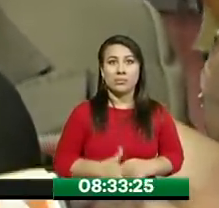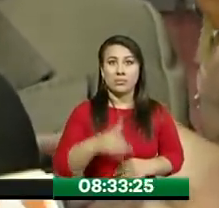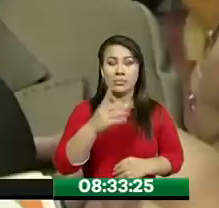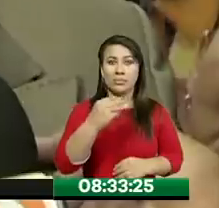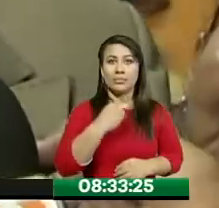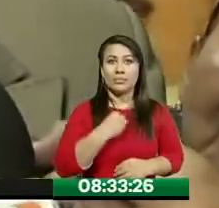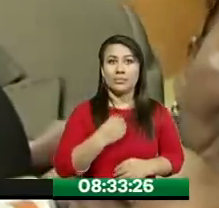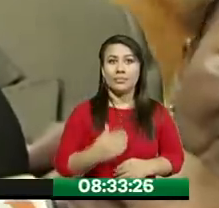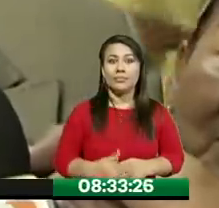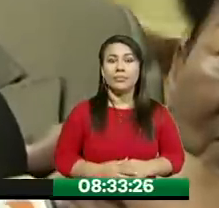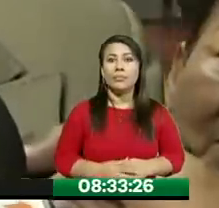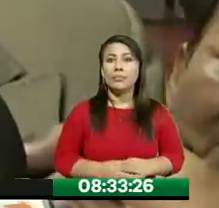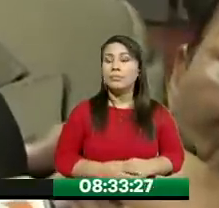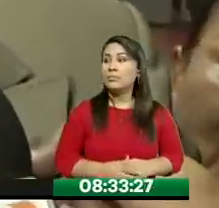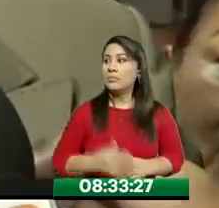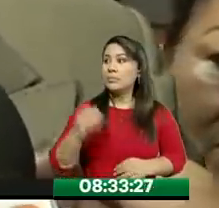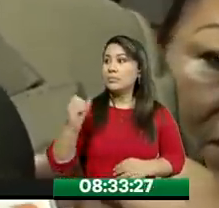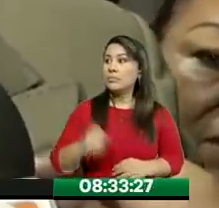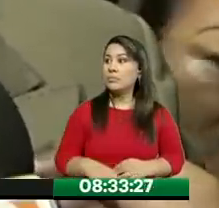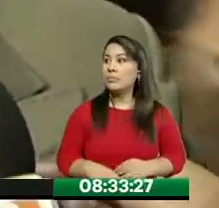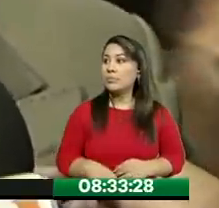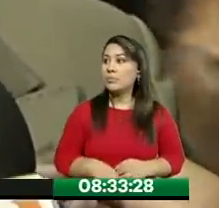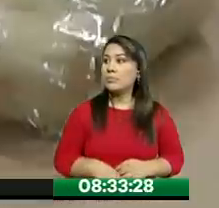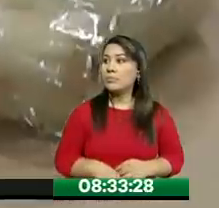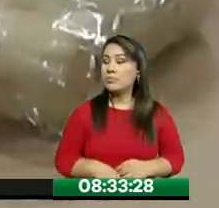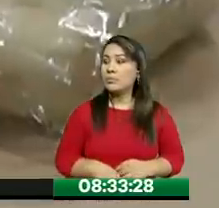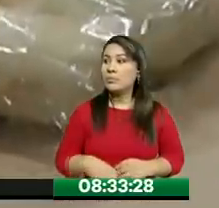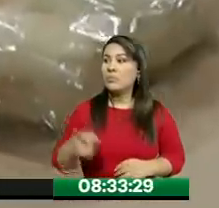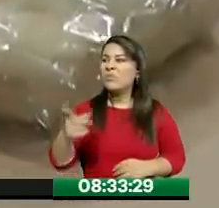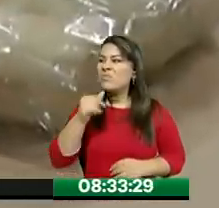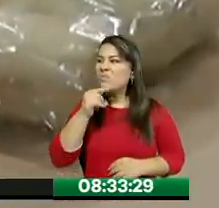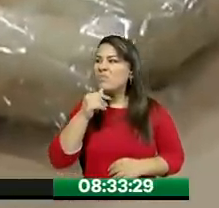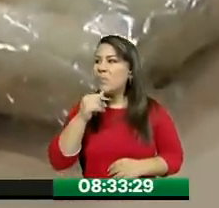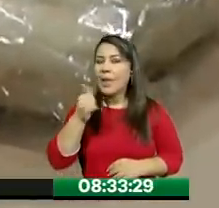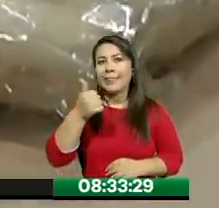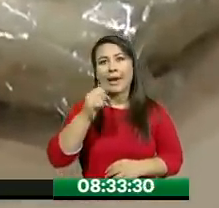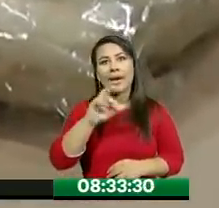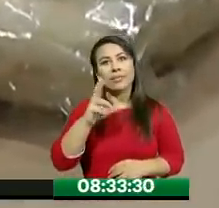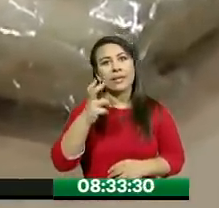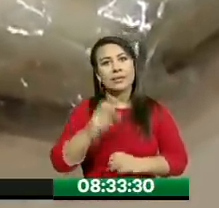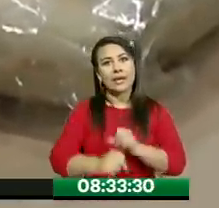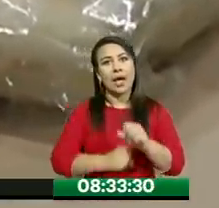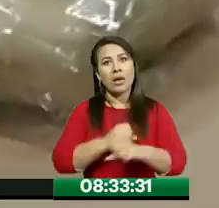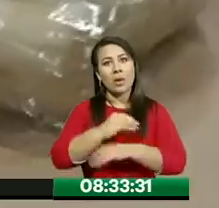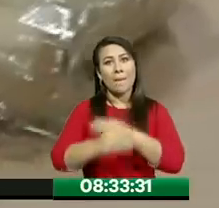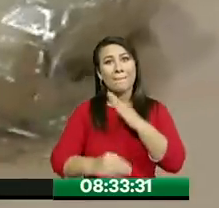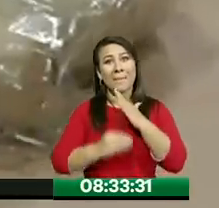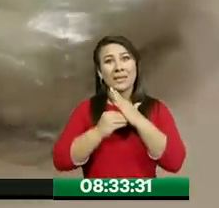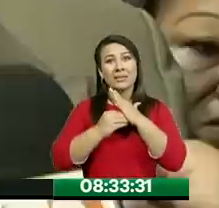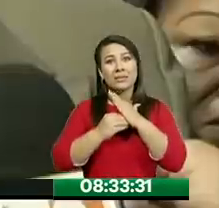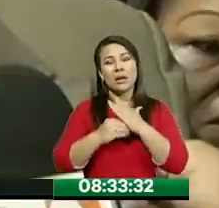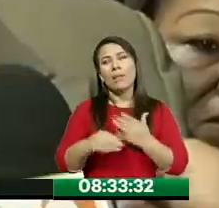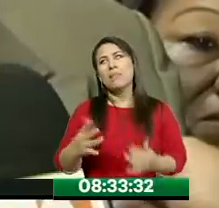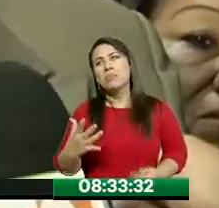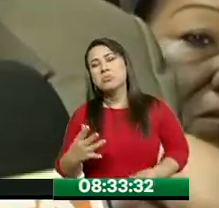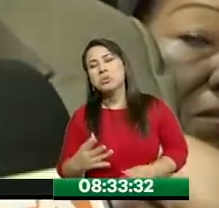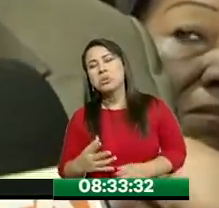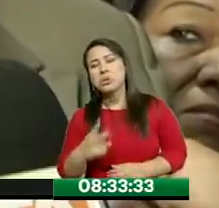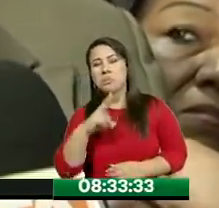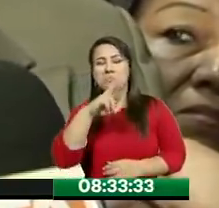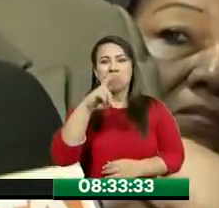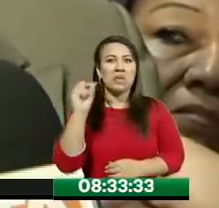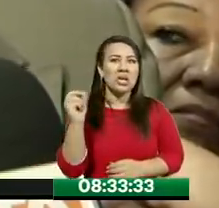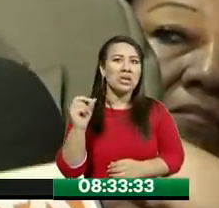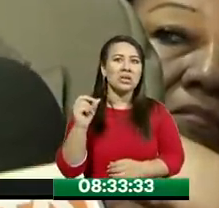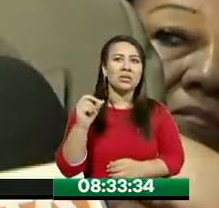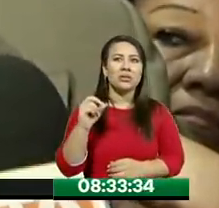registran los documentos. Más adelante están donde los cupos son entregados a primeras horas de la mañana, y vamos a ver si conversamos en